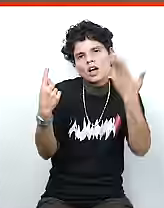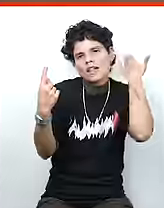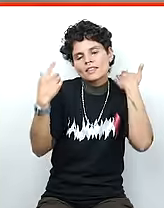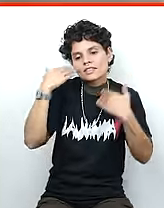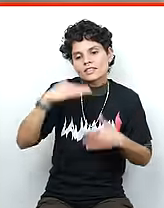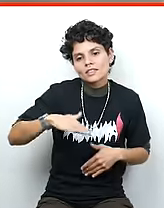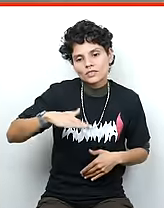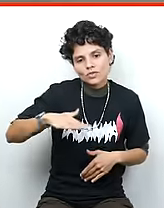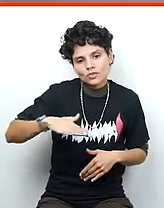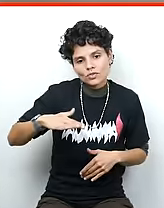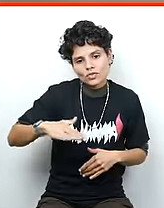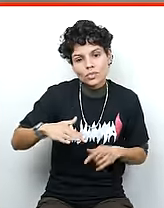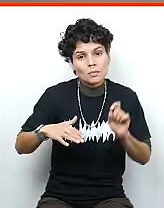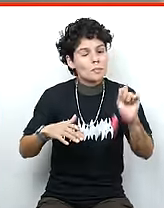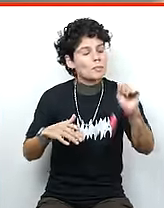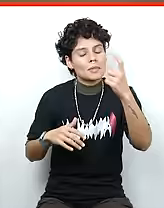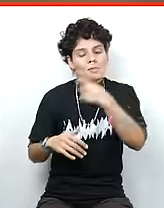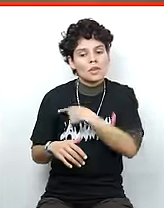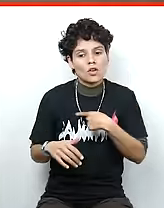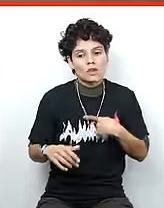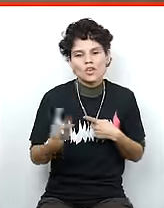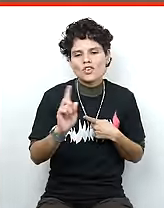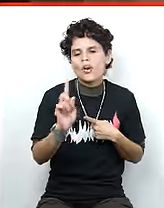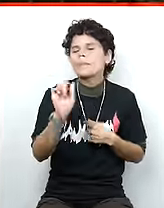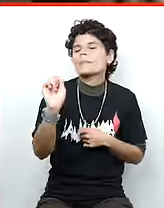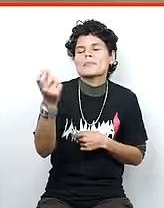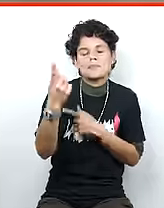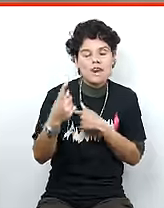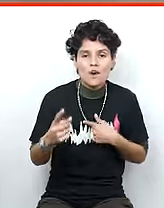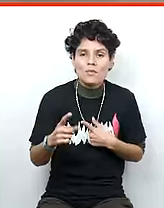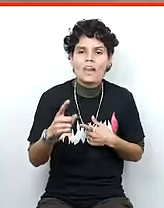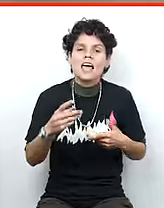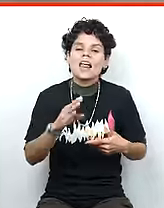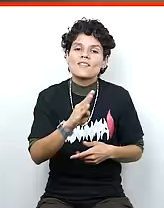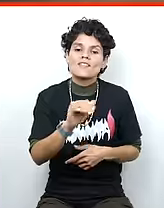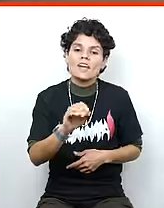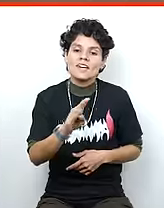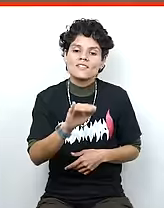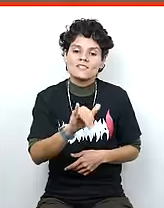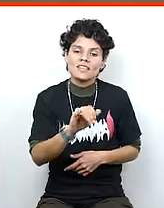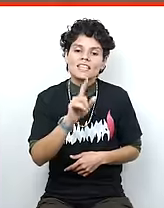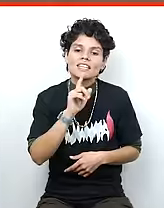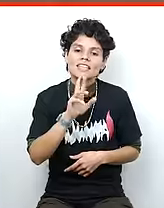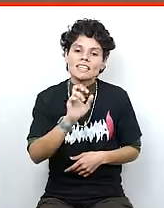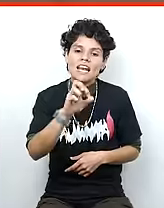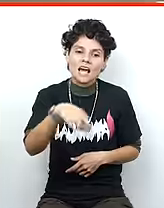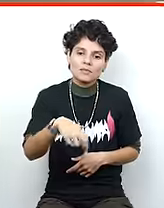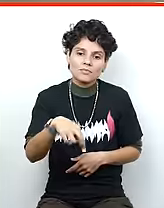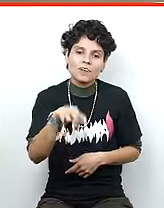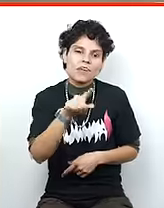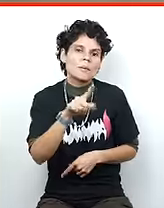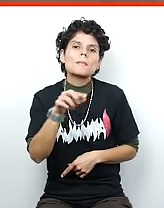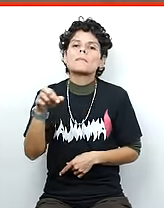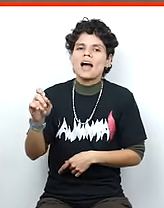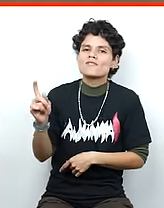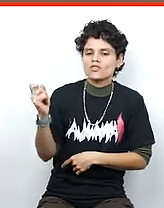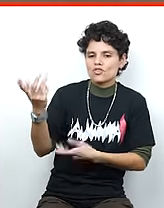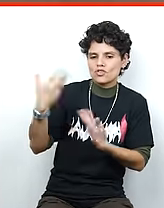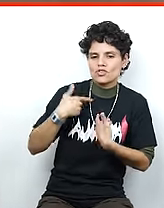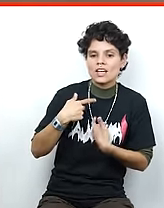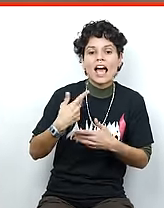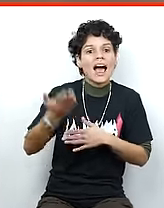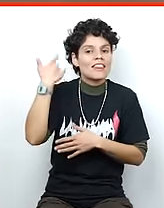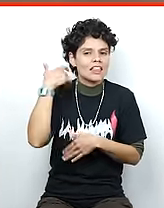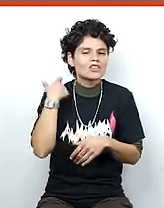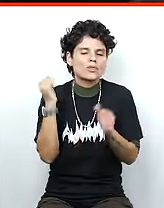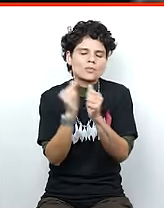cabrón chico, César Ganta. ¿Fue tu primer nombre? Primer no, era Baby Trap. ¿Baby Trap? El Pablo me puso así, parece. ¿Baby Trap? Sí, o si yo antes de